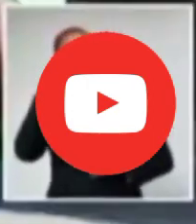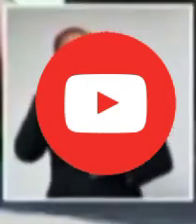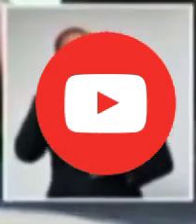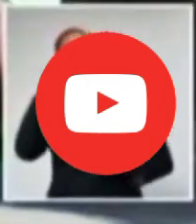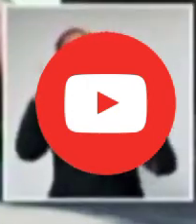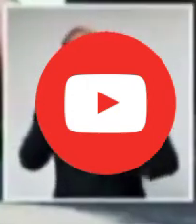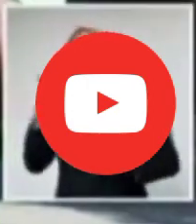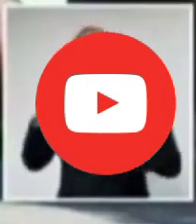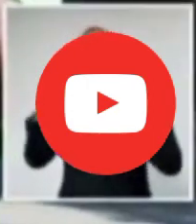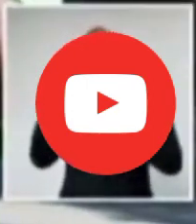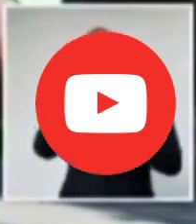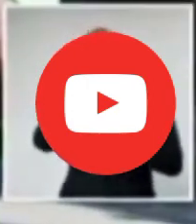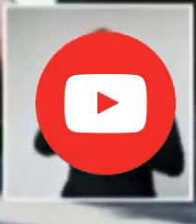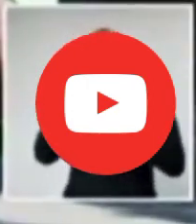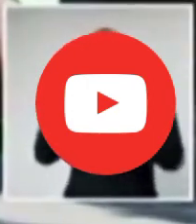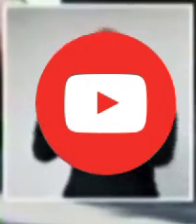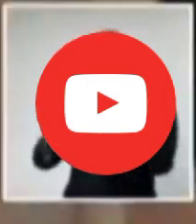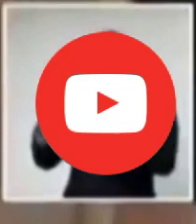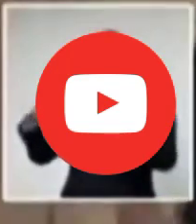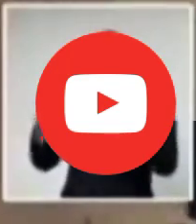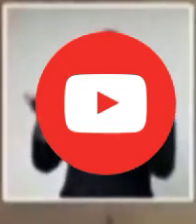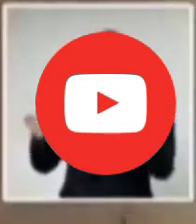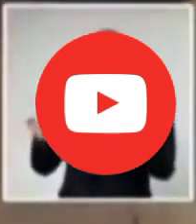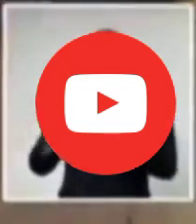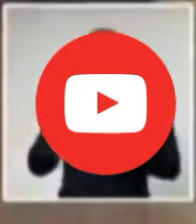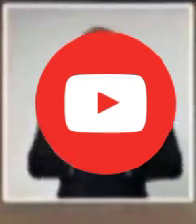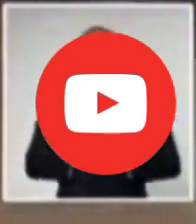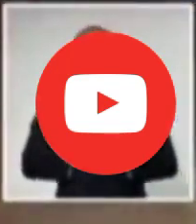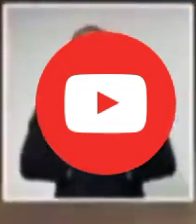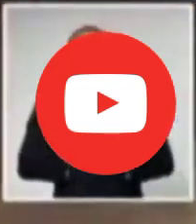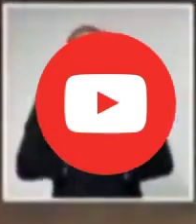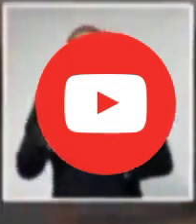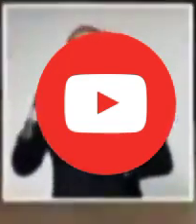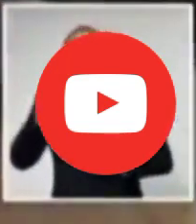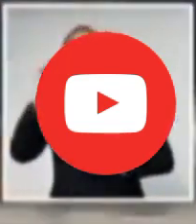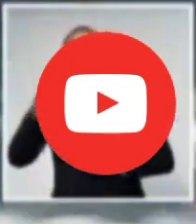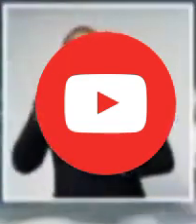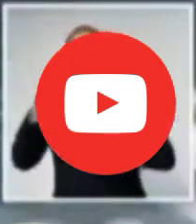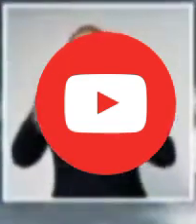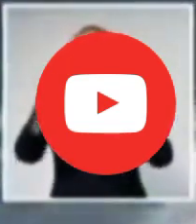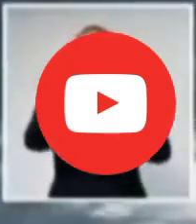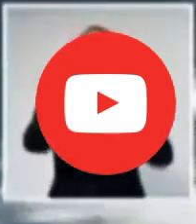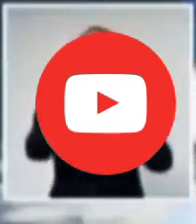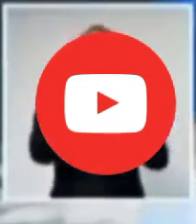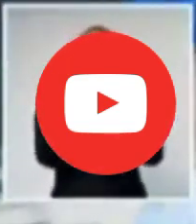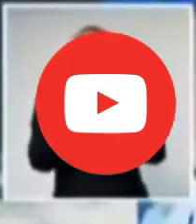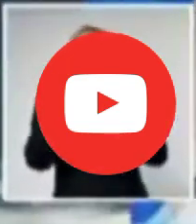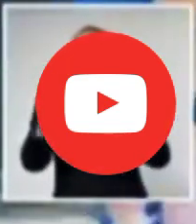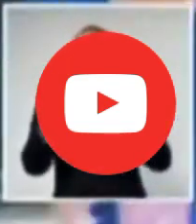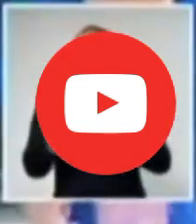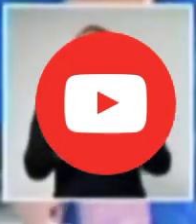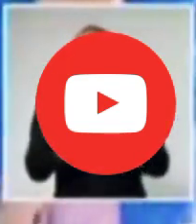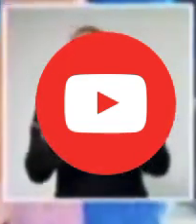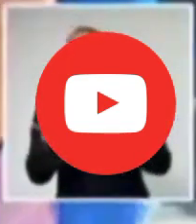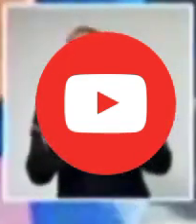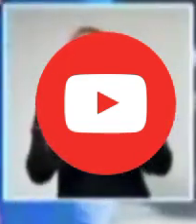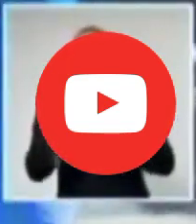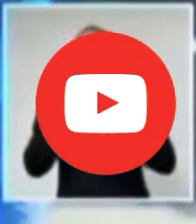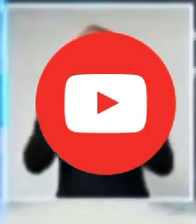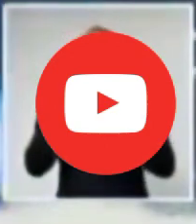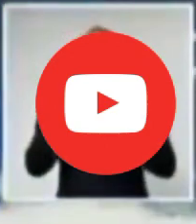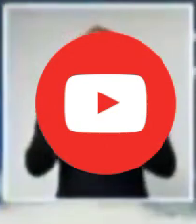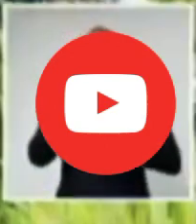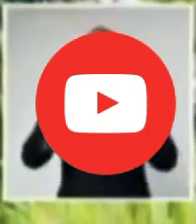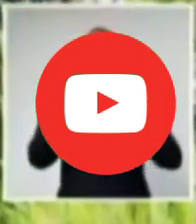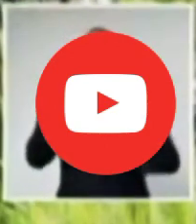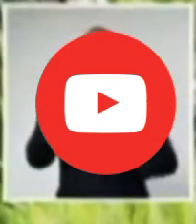vivienda cuando debería permanecer a mejor resguardo, distanciada de cualquier cola, pero cada reproche recibe la misma